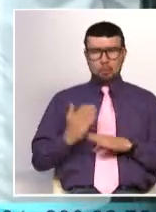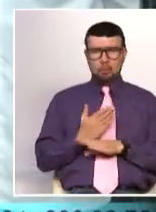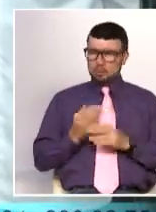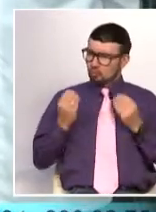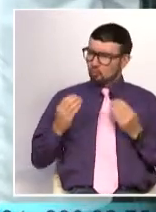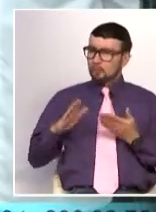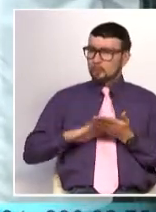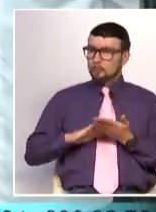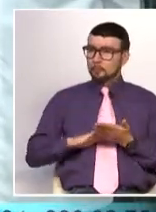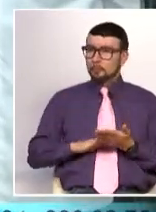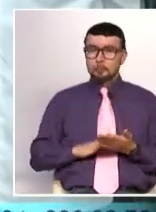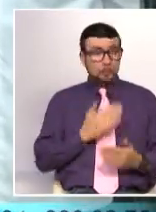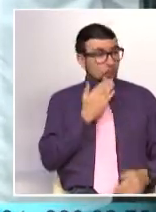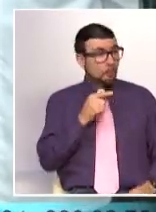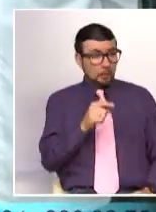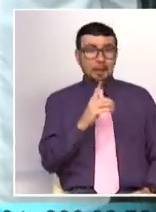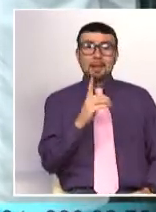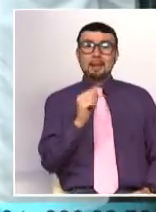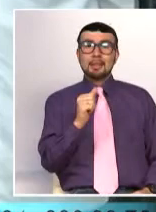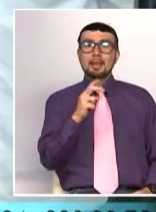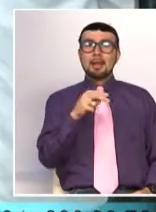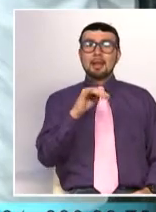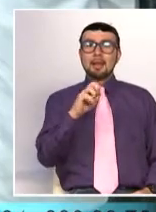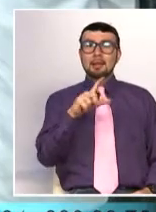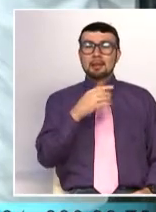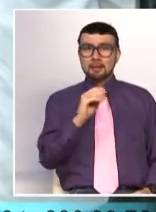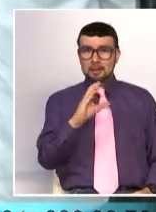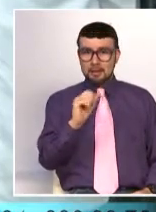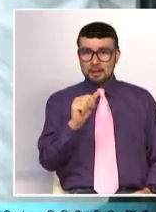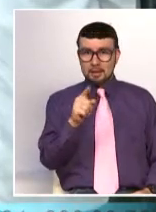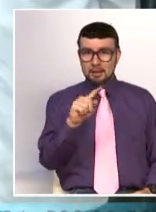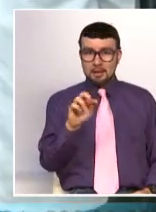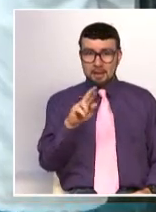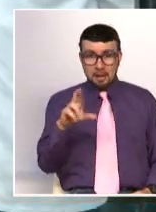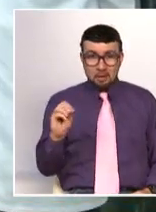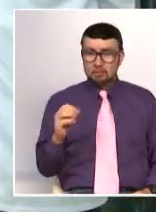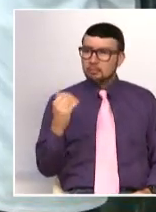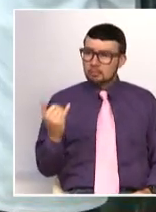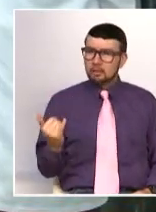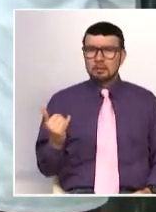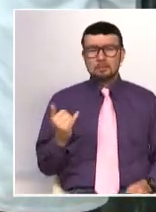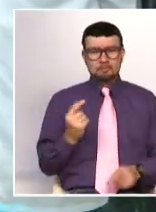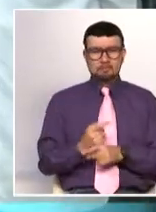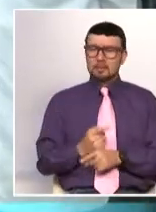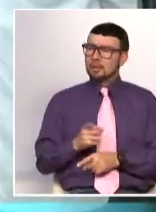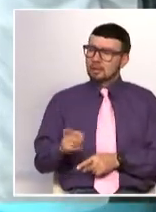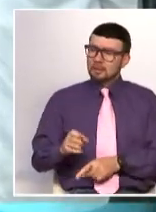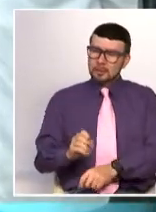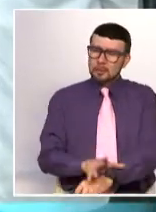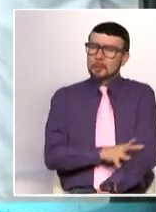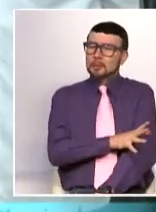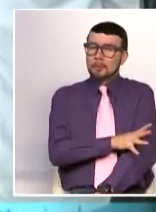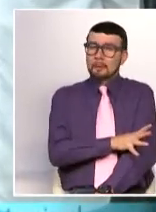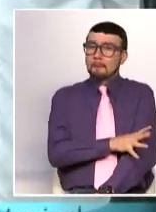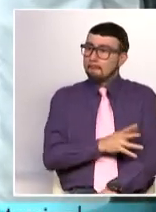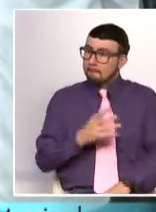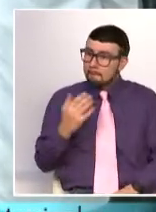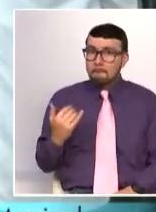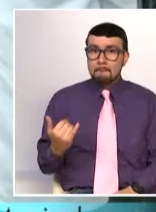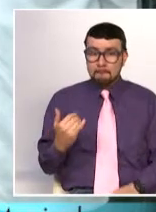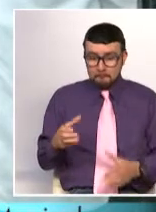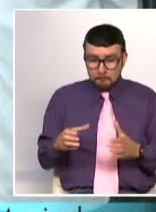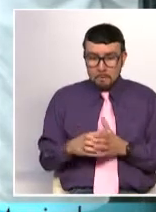daniel castro ahora y analizamos nosotros mucho los factores emocionales en la consulta médica